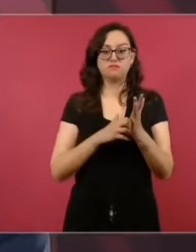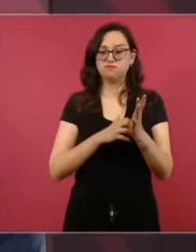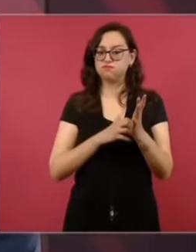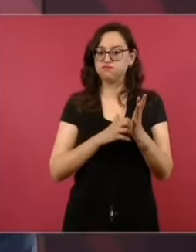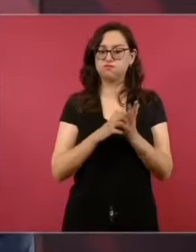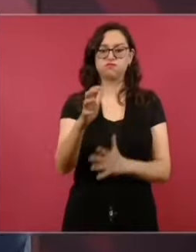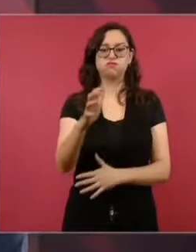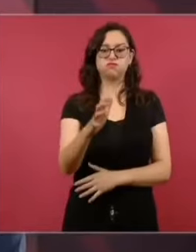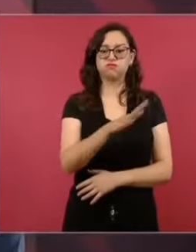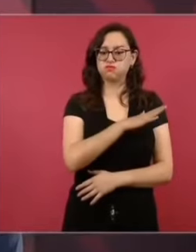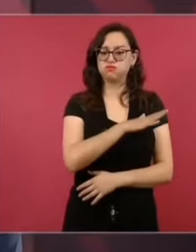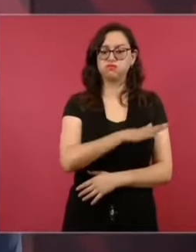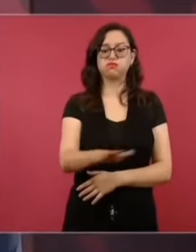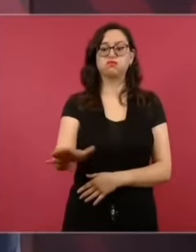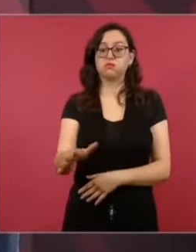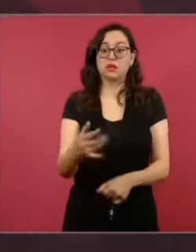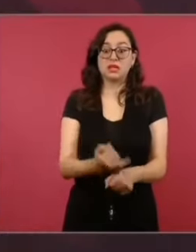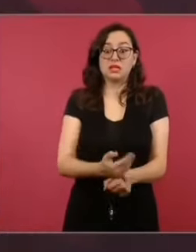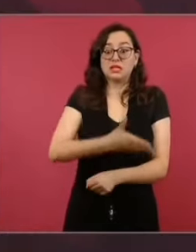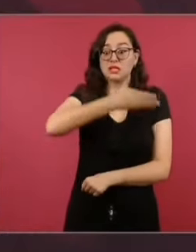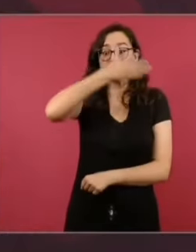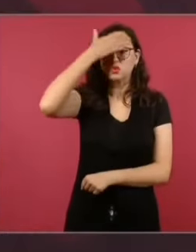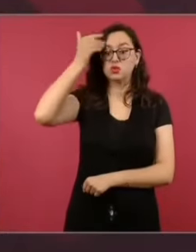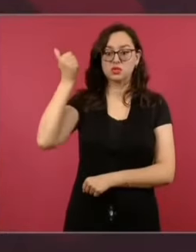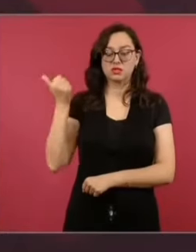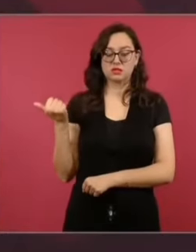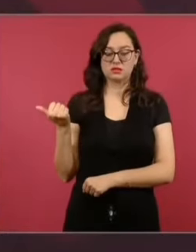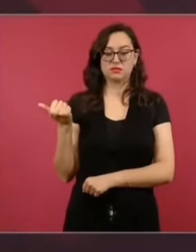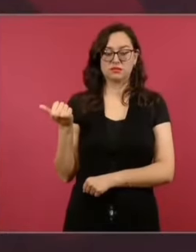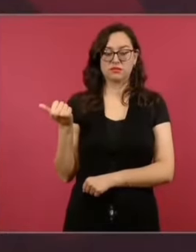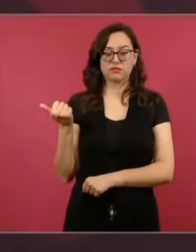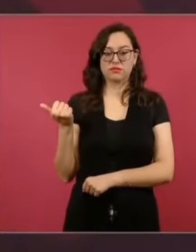muertos, muchos inocentes,